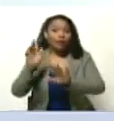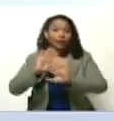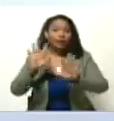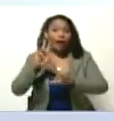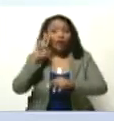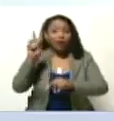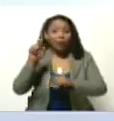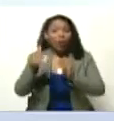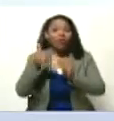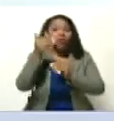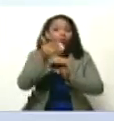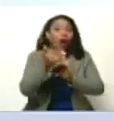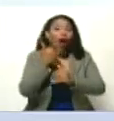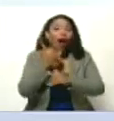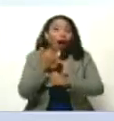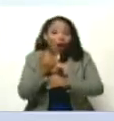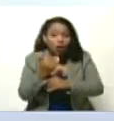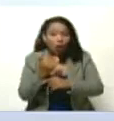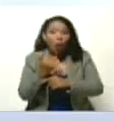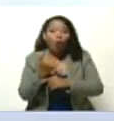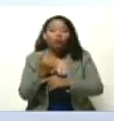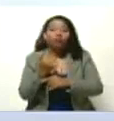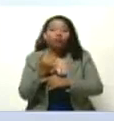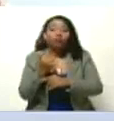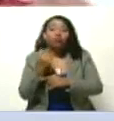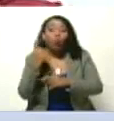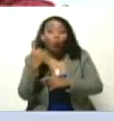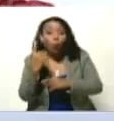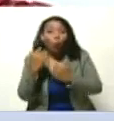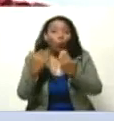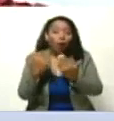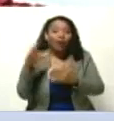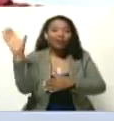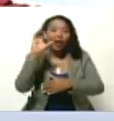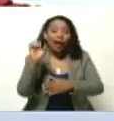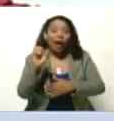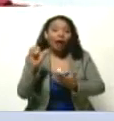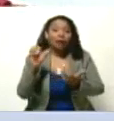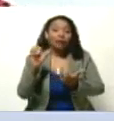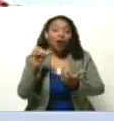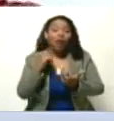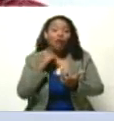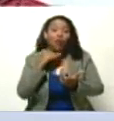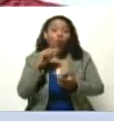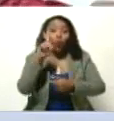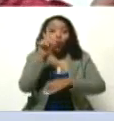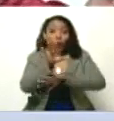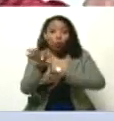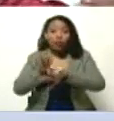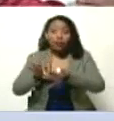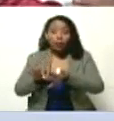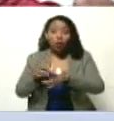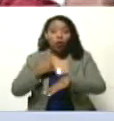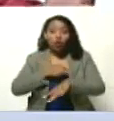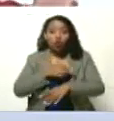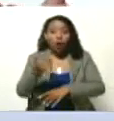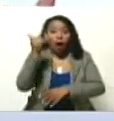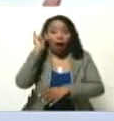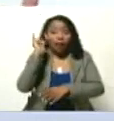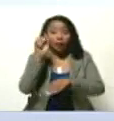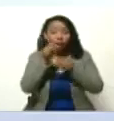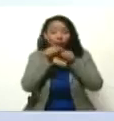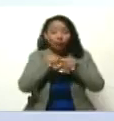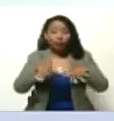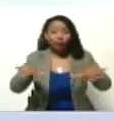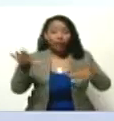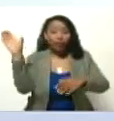particulares luego, las particularidades. Por ejemplo, Caracas siendo un municipio, nosotros por la estructura